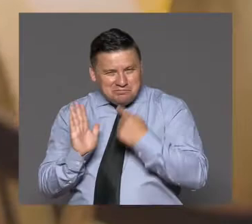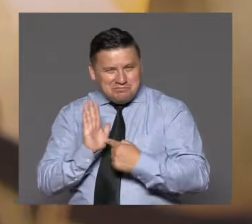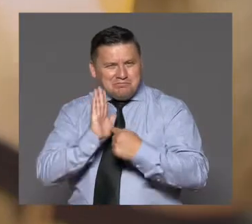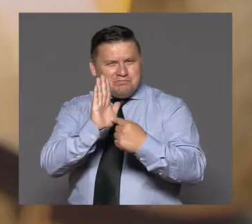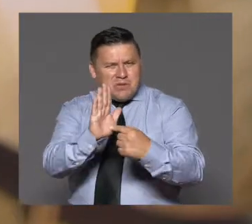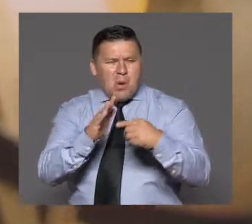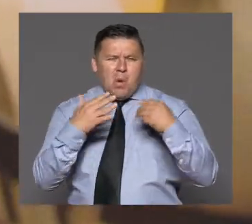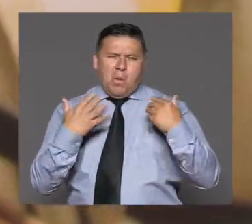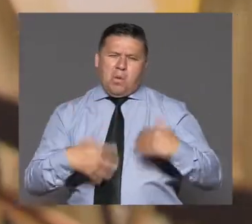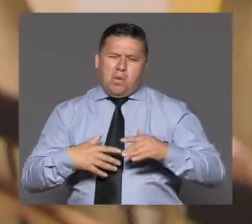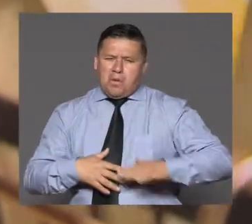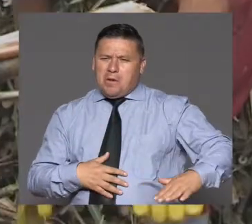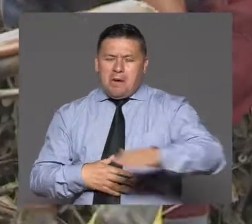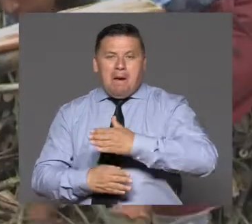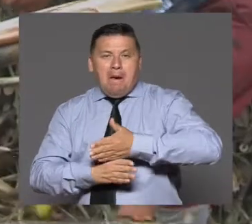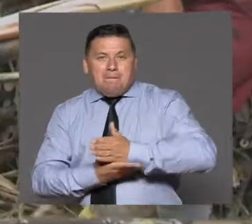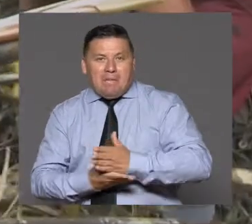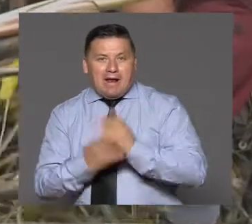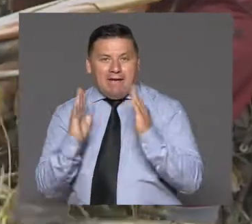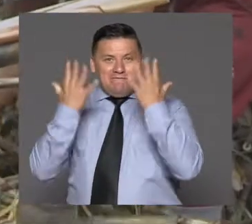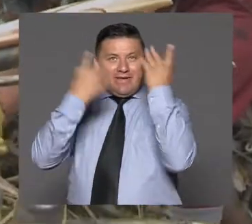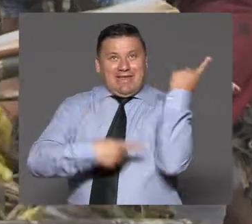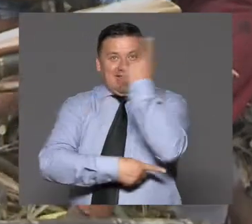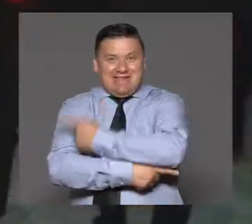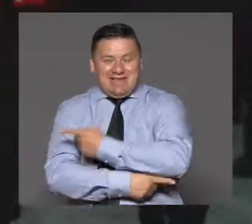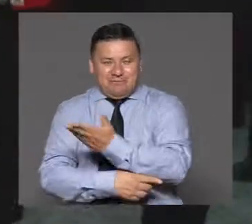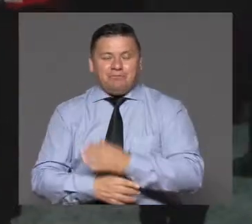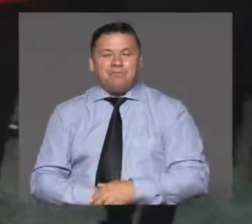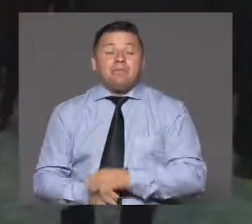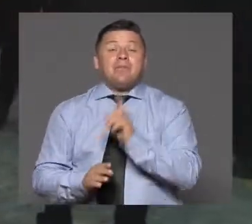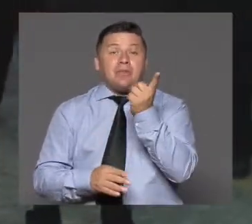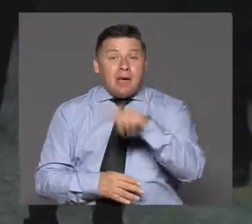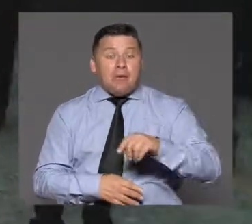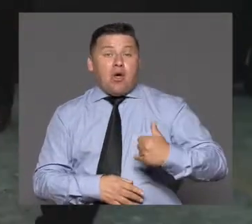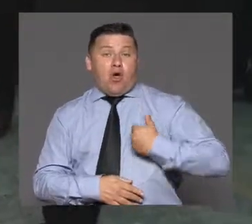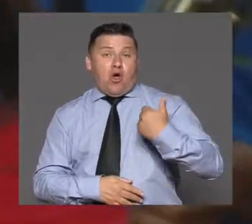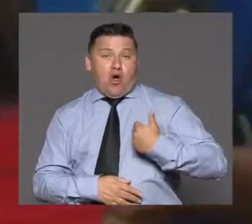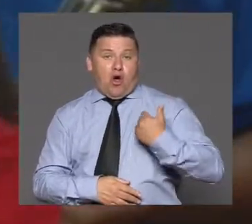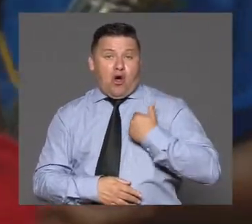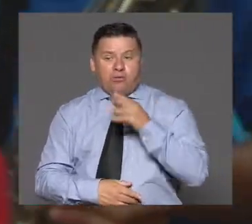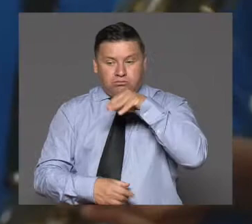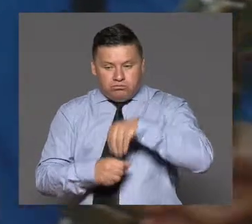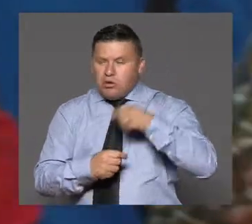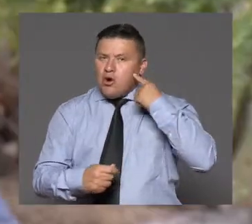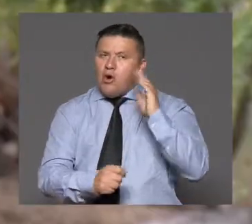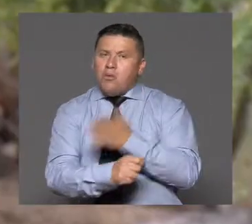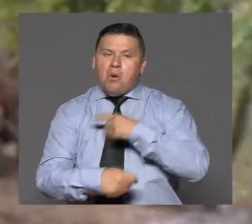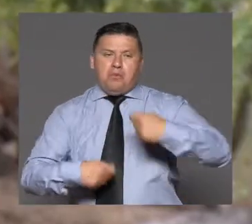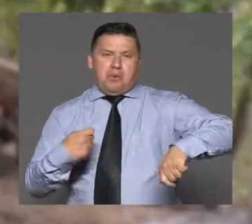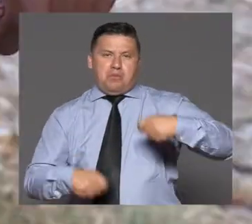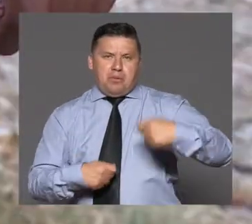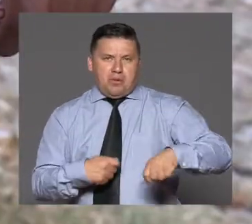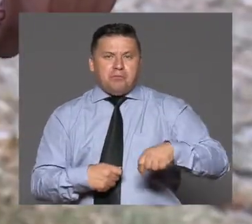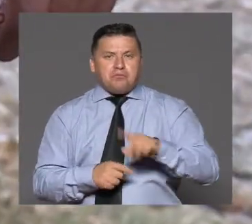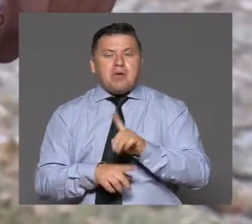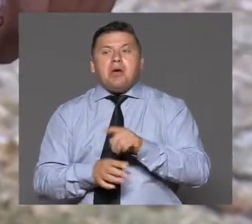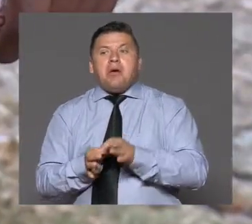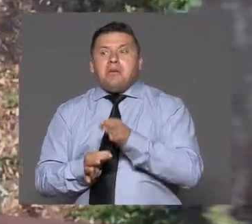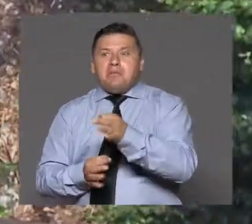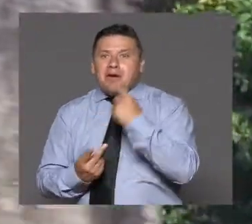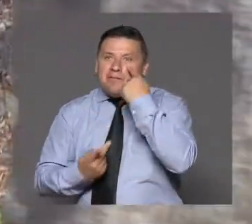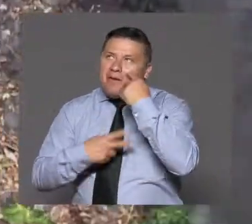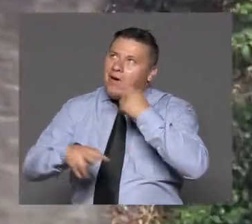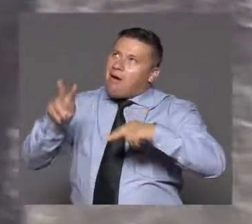las bondades de la panela Carnaval. Jóvenes que brillan en la banda musical y un recorrido